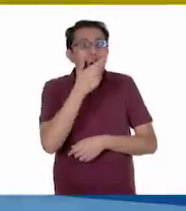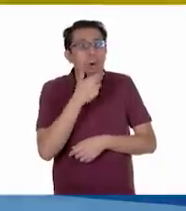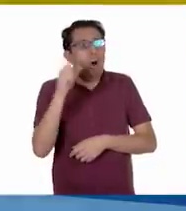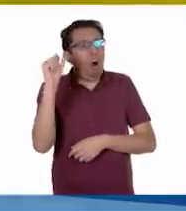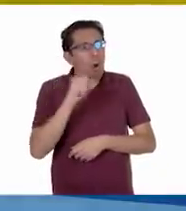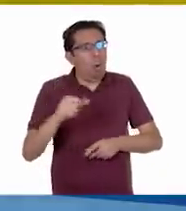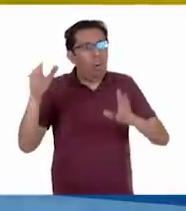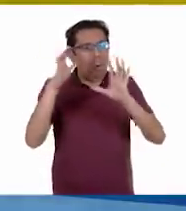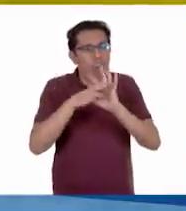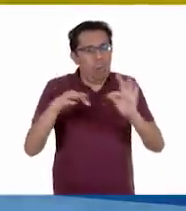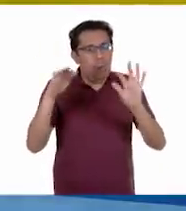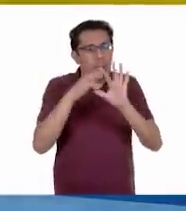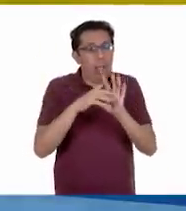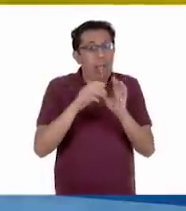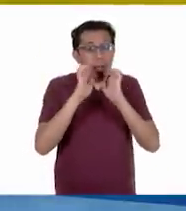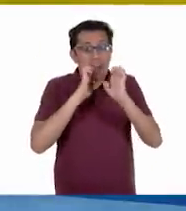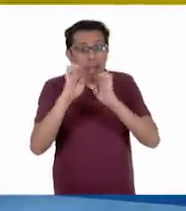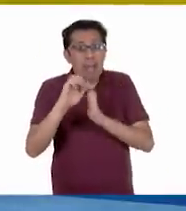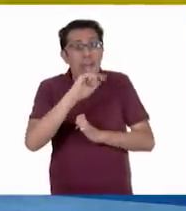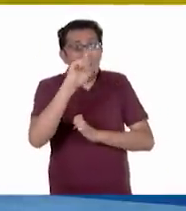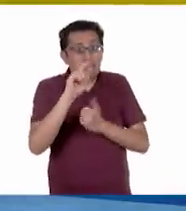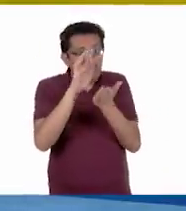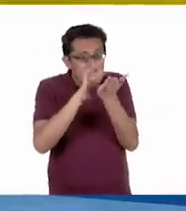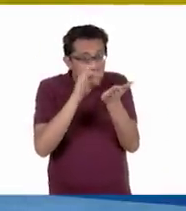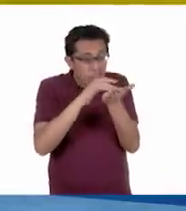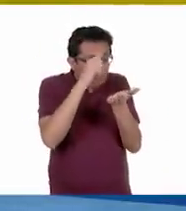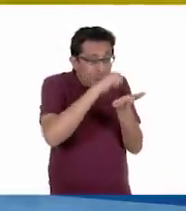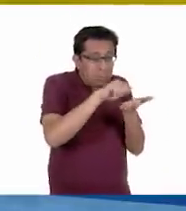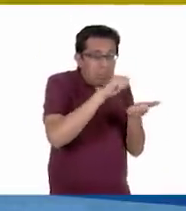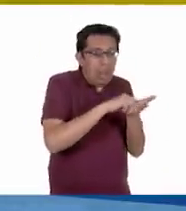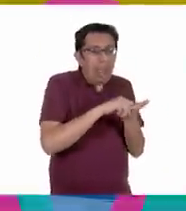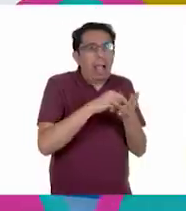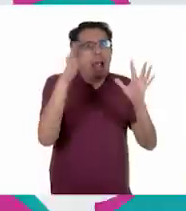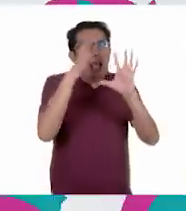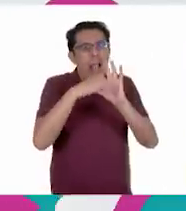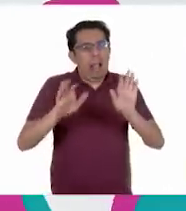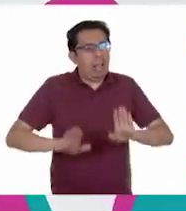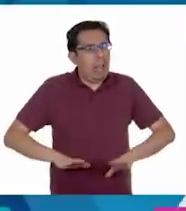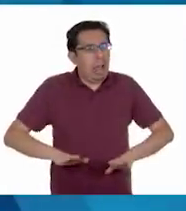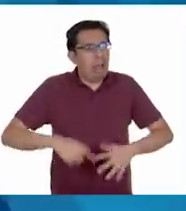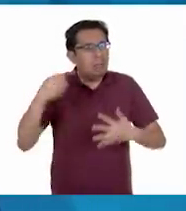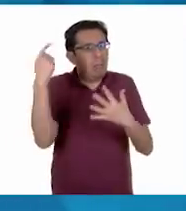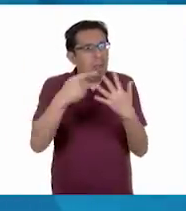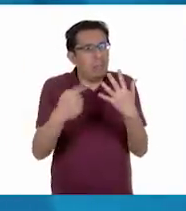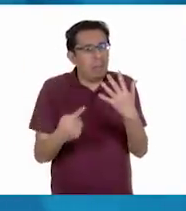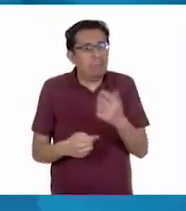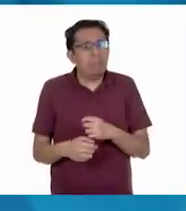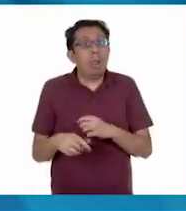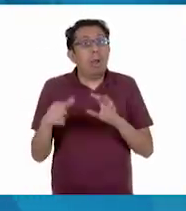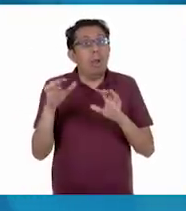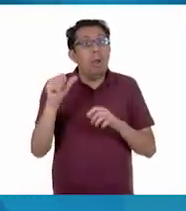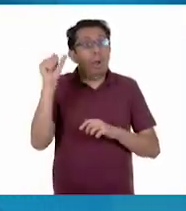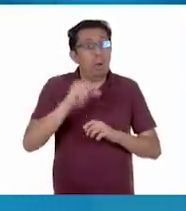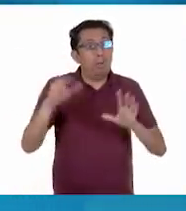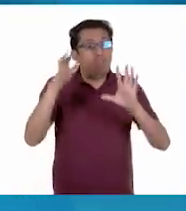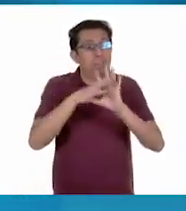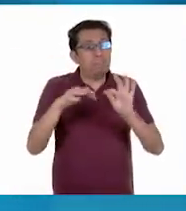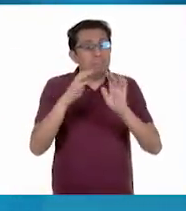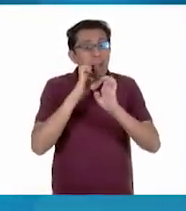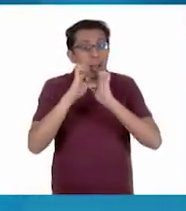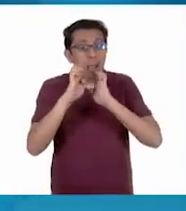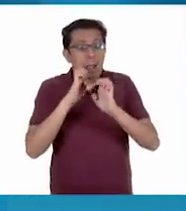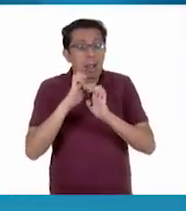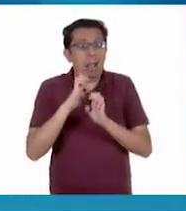revisamos un reporte de entrevista para ver cuáles son las características de este tipo de texto. Y vimos que la entrevista es